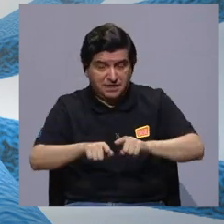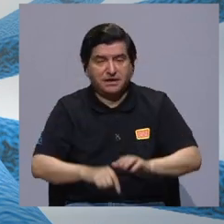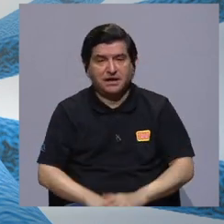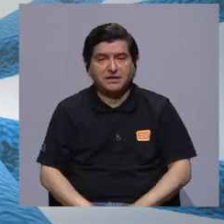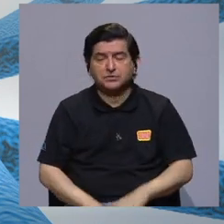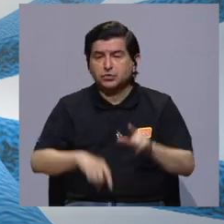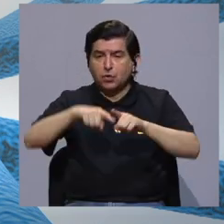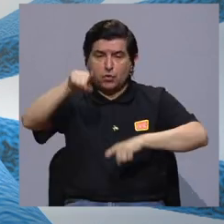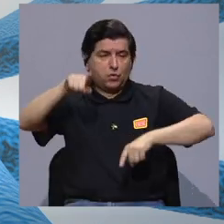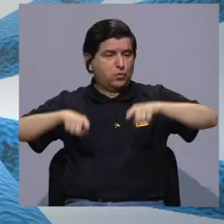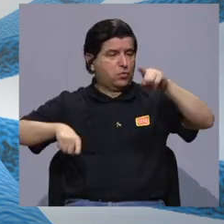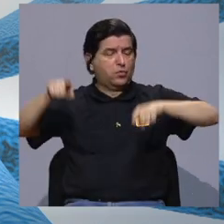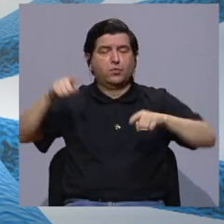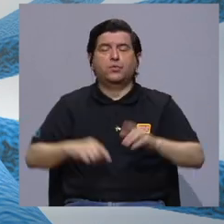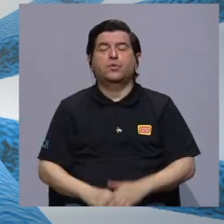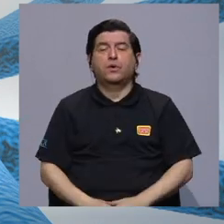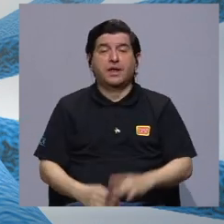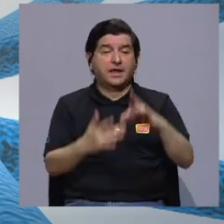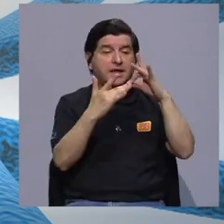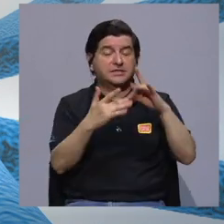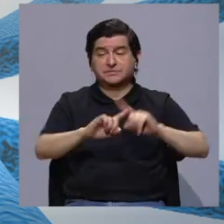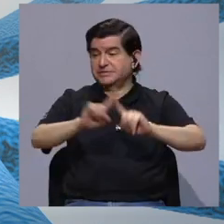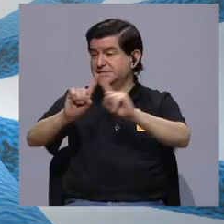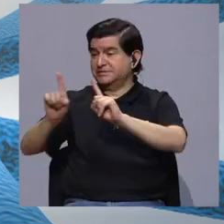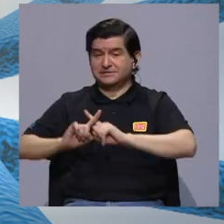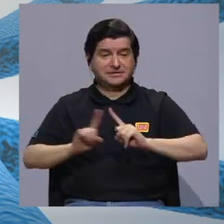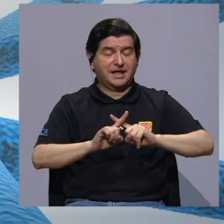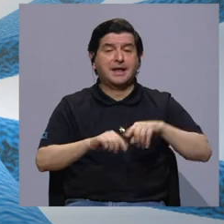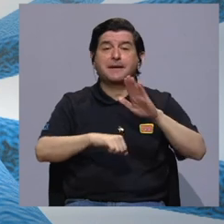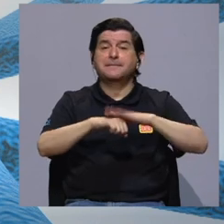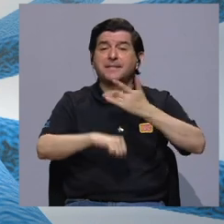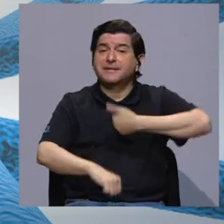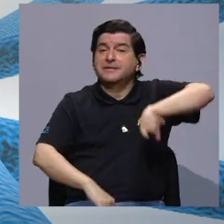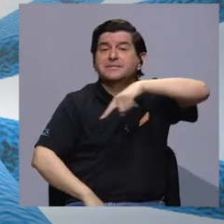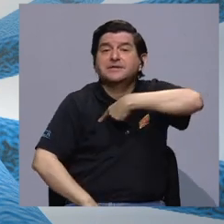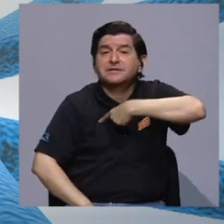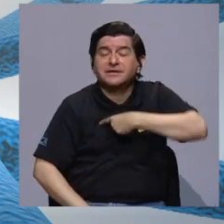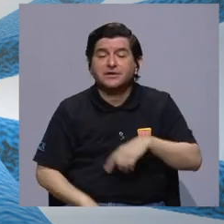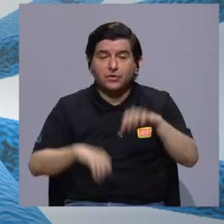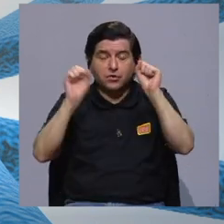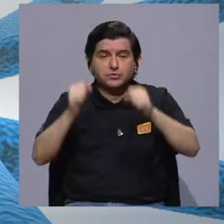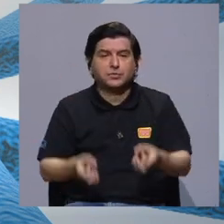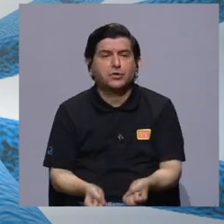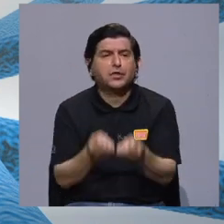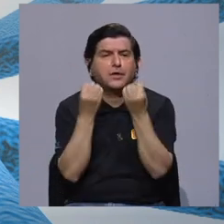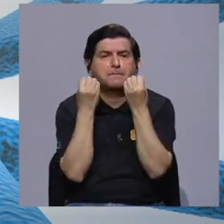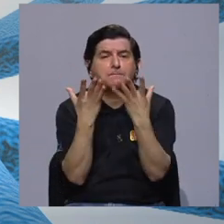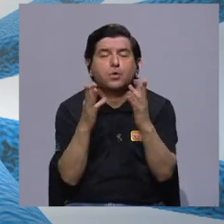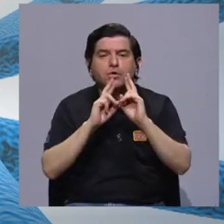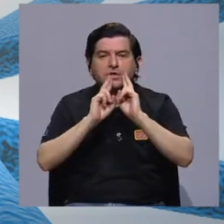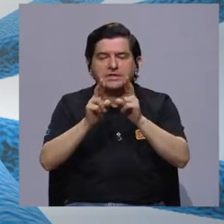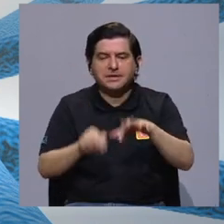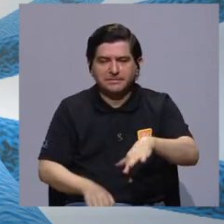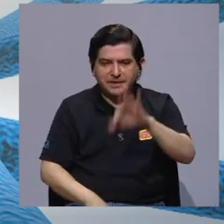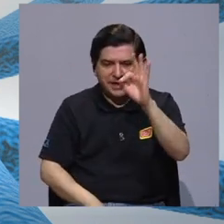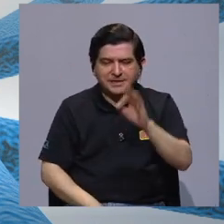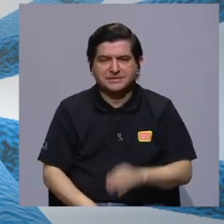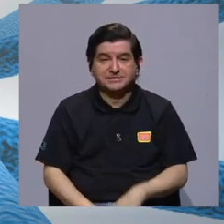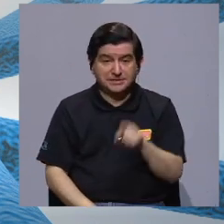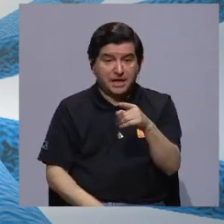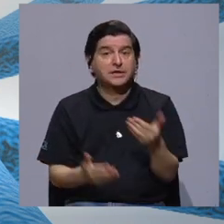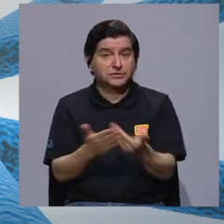bastante diverso, ¿verdad?, de sus especialidades, y eso es lo que nos permite llegar a obtener este montón de